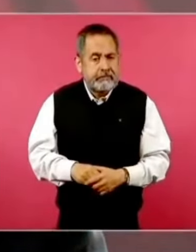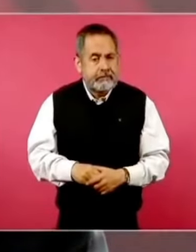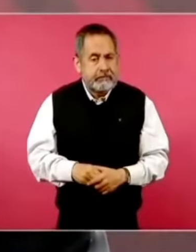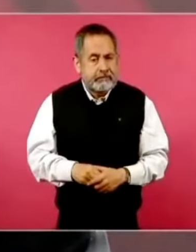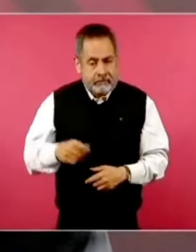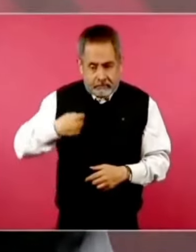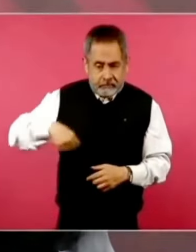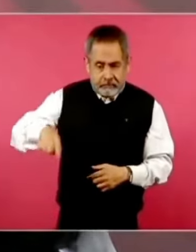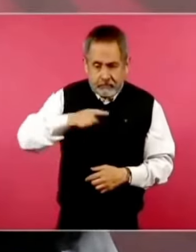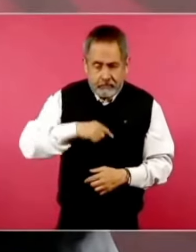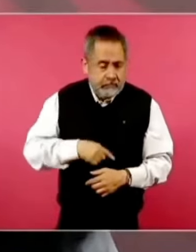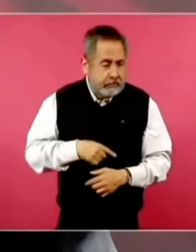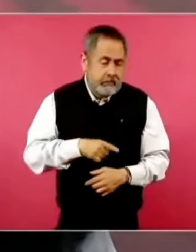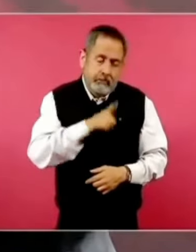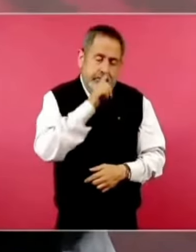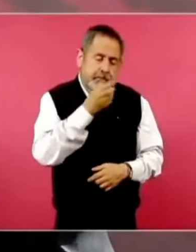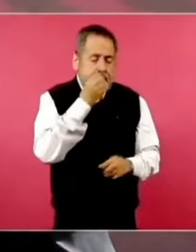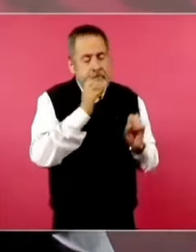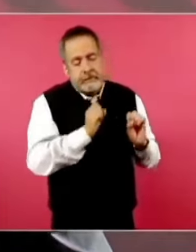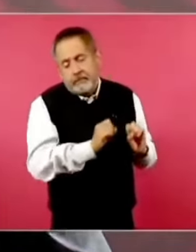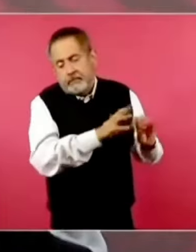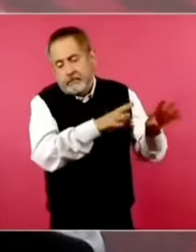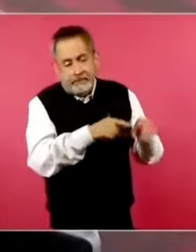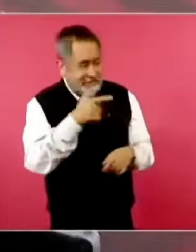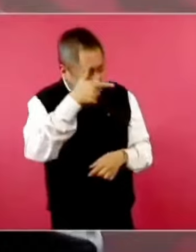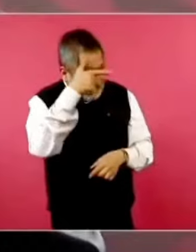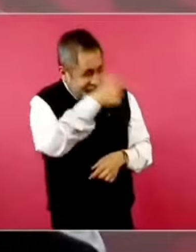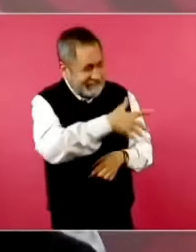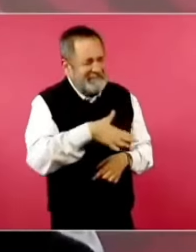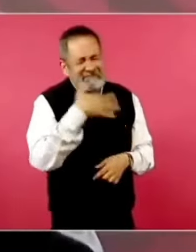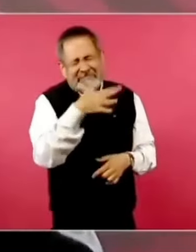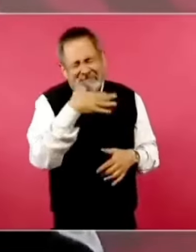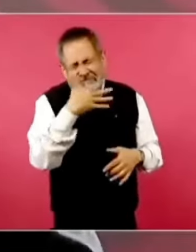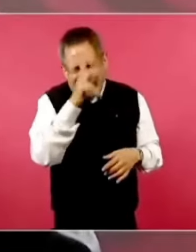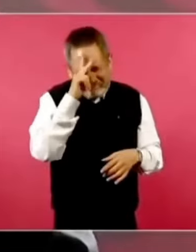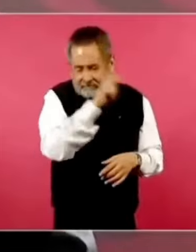a quedarnos con los brazos cruzados si estamos viendo ayer?